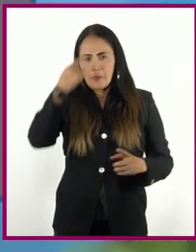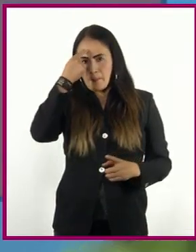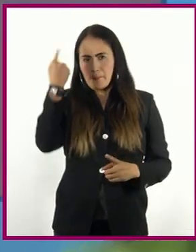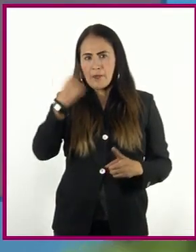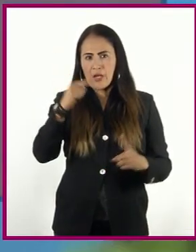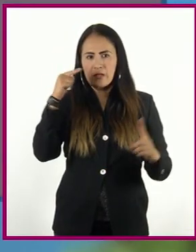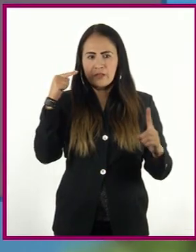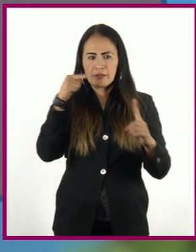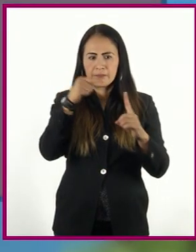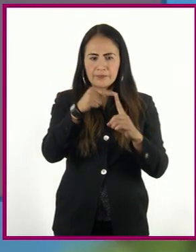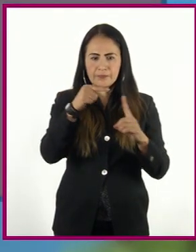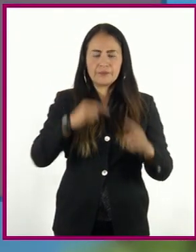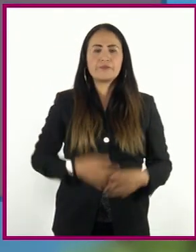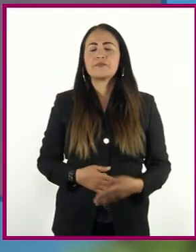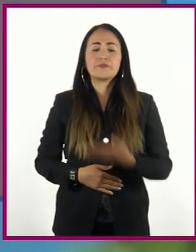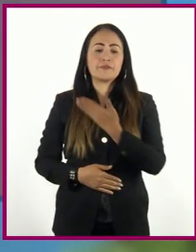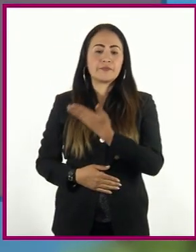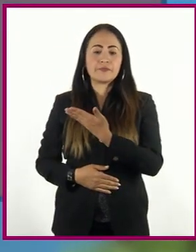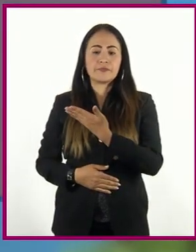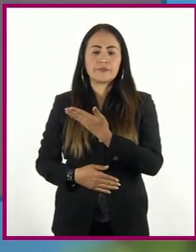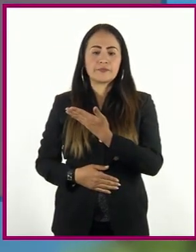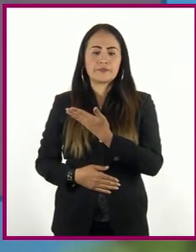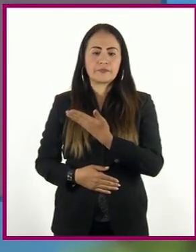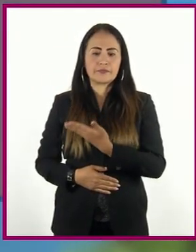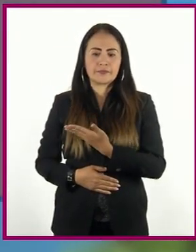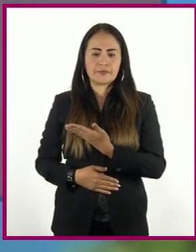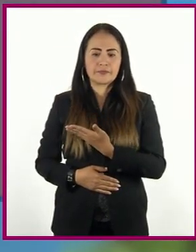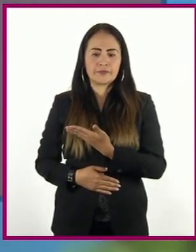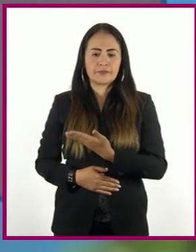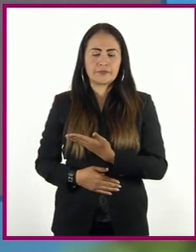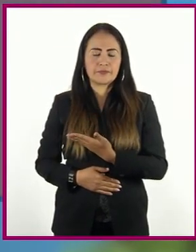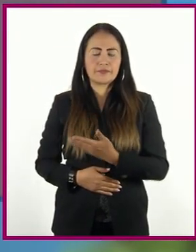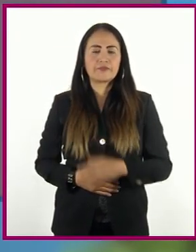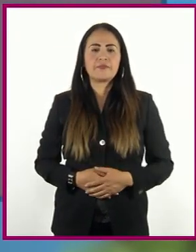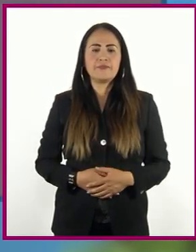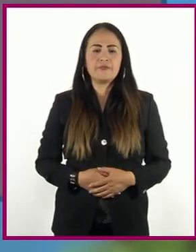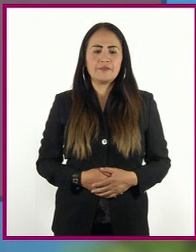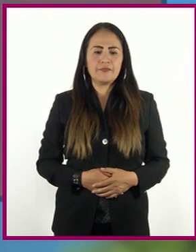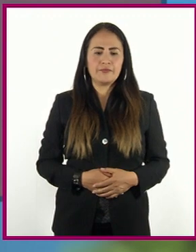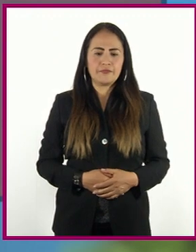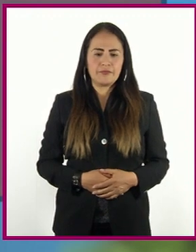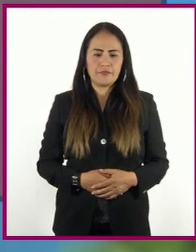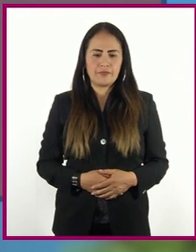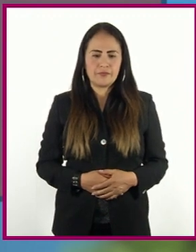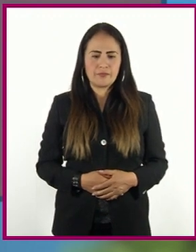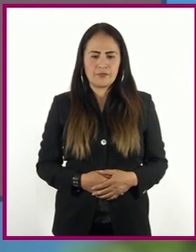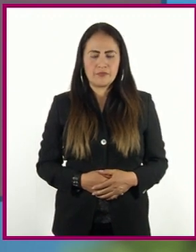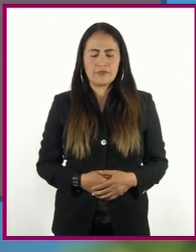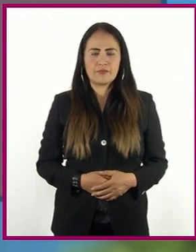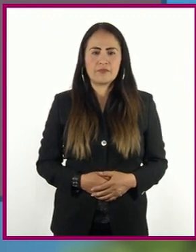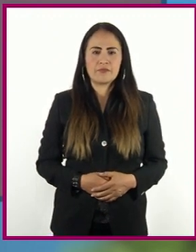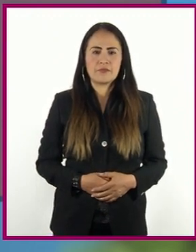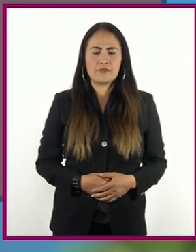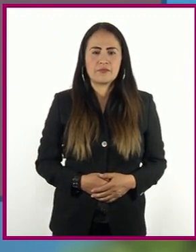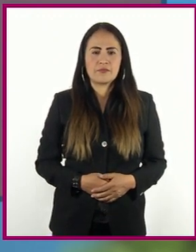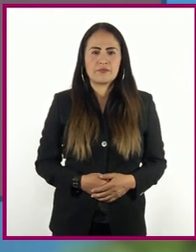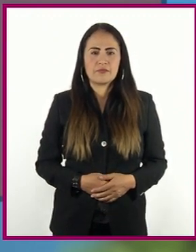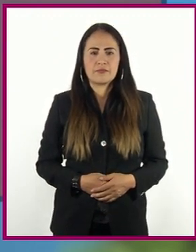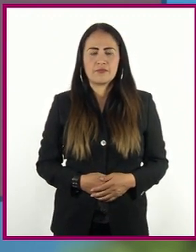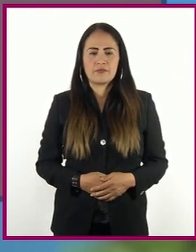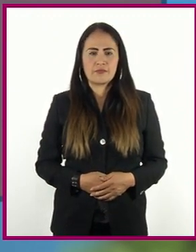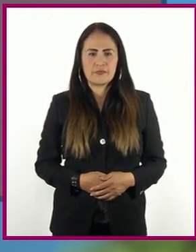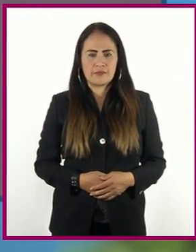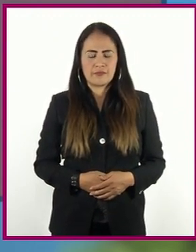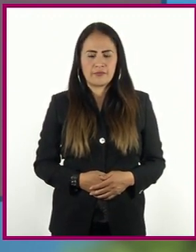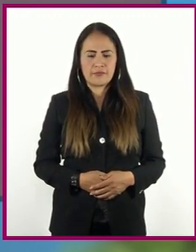es identificar ideas, creencias, fiestas, tradiciones y costumbres actuales que tienen su